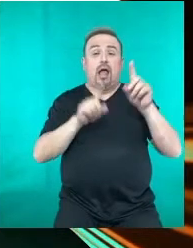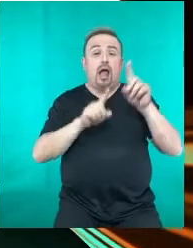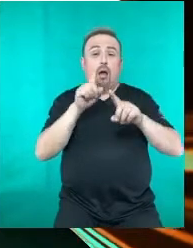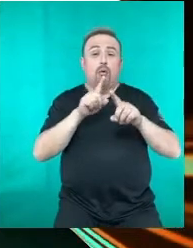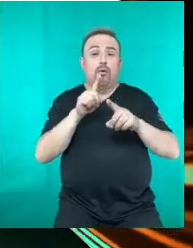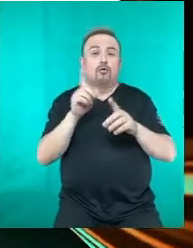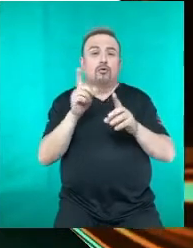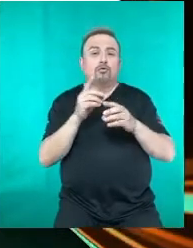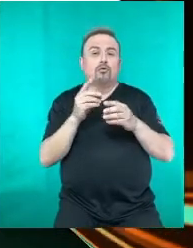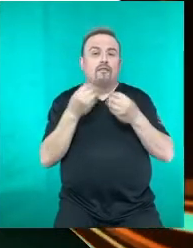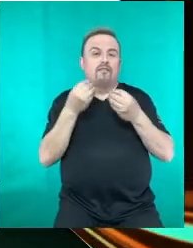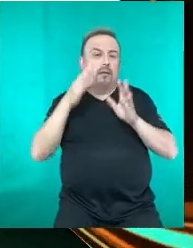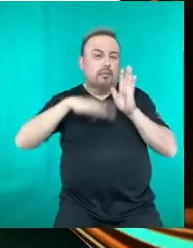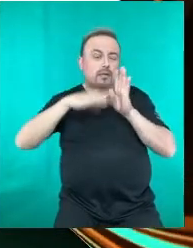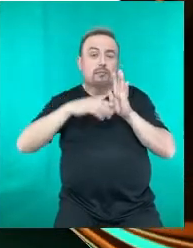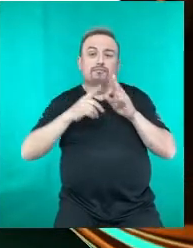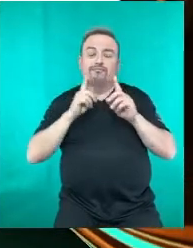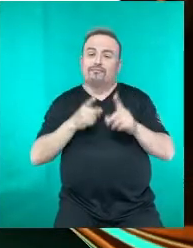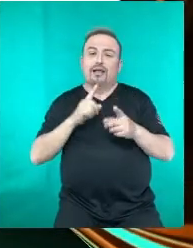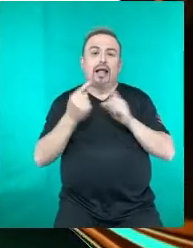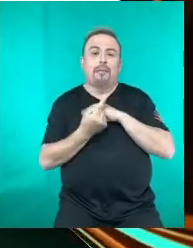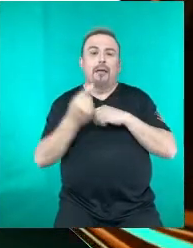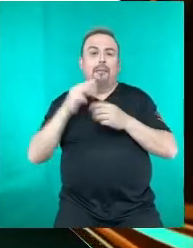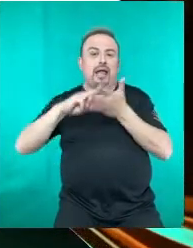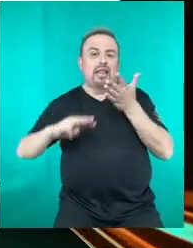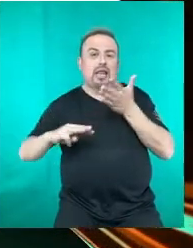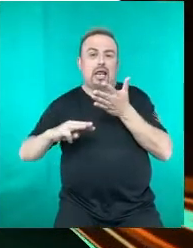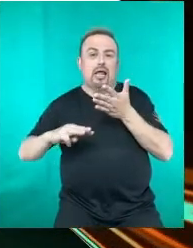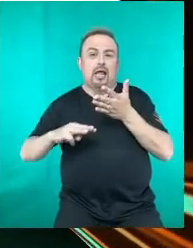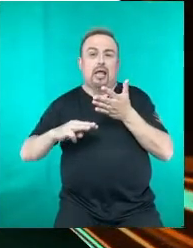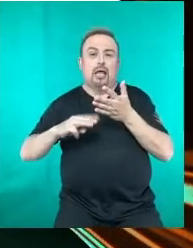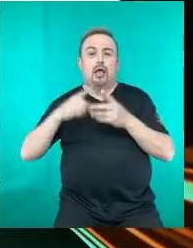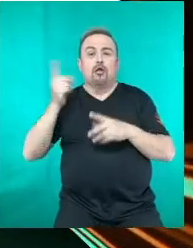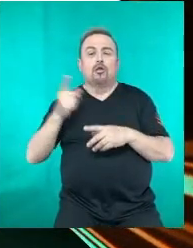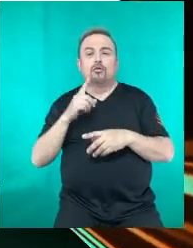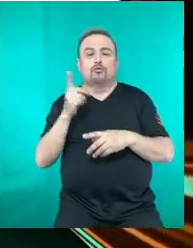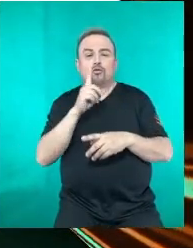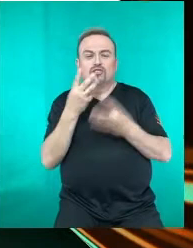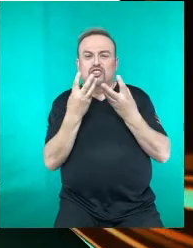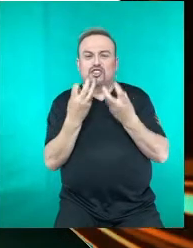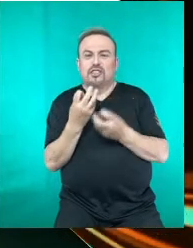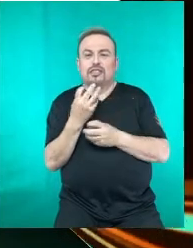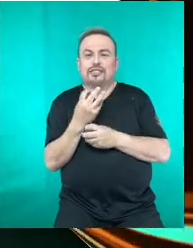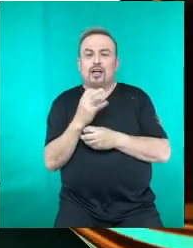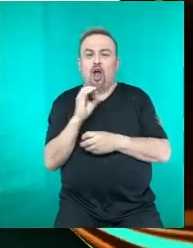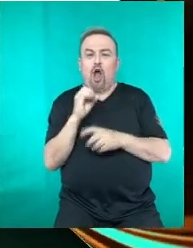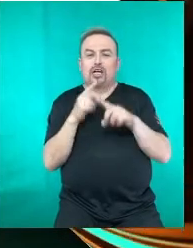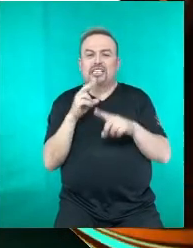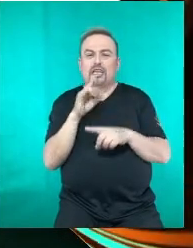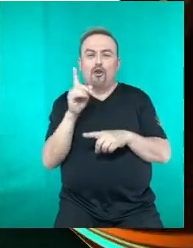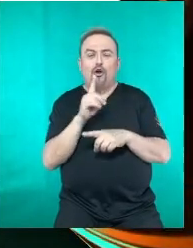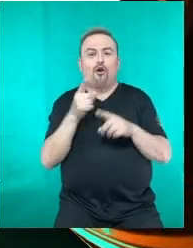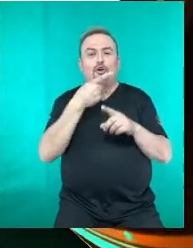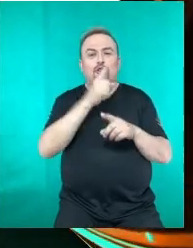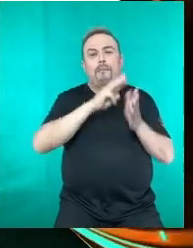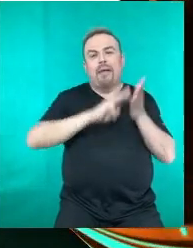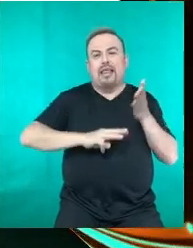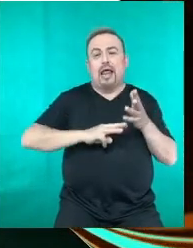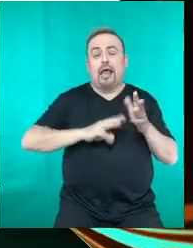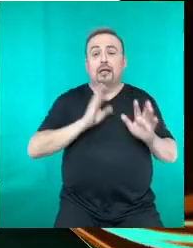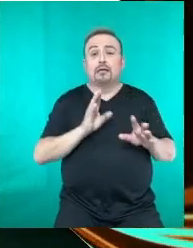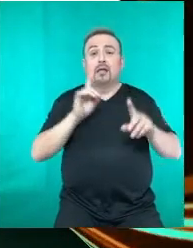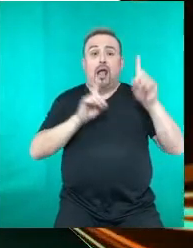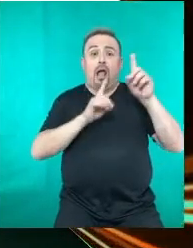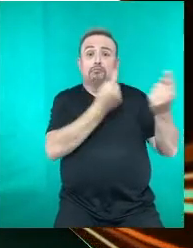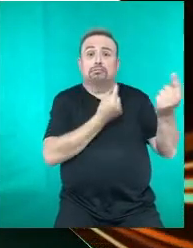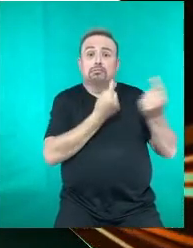ha ido bien y hemos tenido que cambiar a inoxidable en algunas oportunidades. Pero a veces los clientes